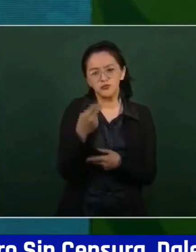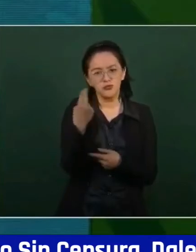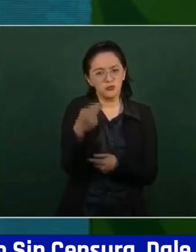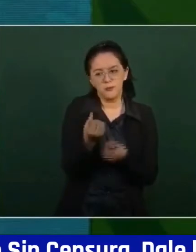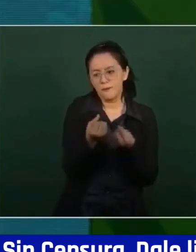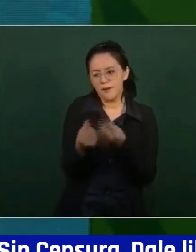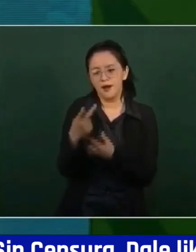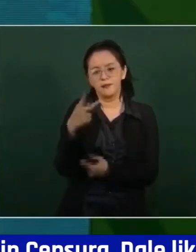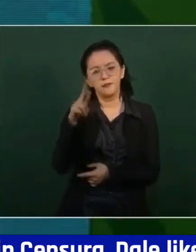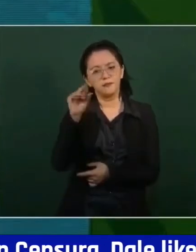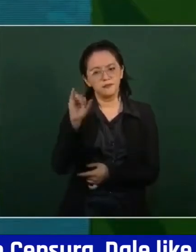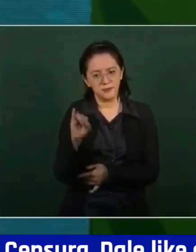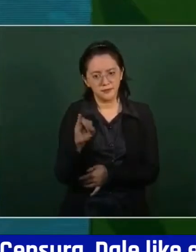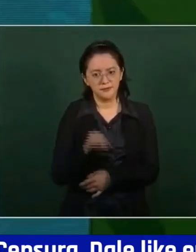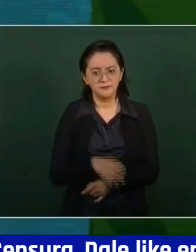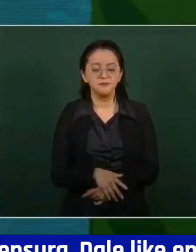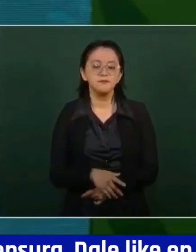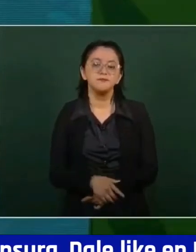Sin embargo,